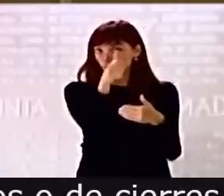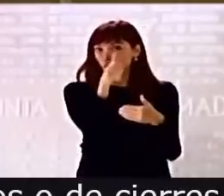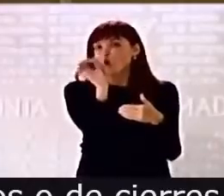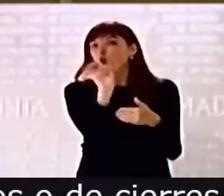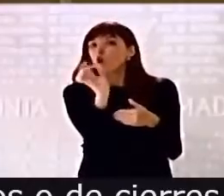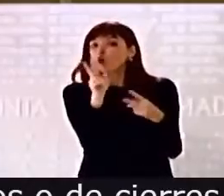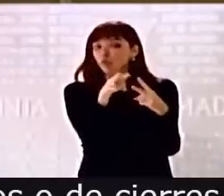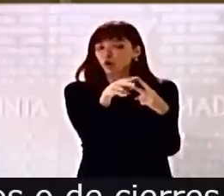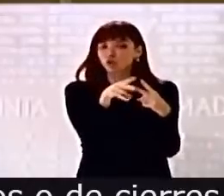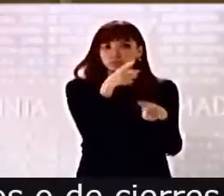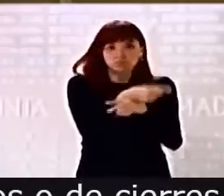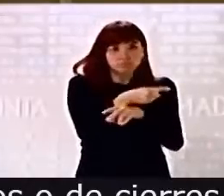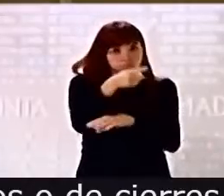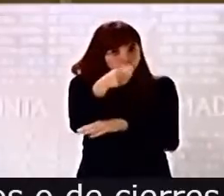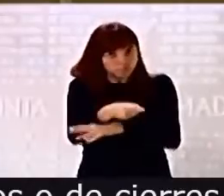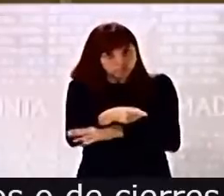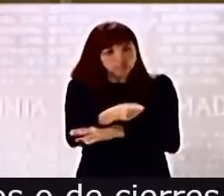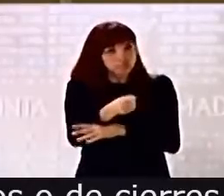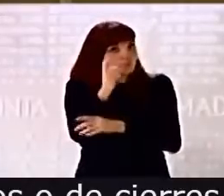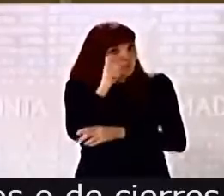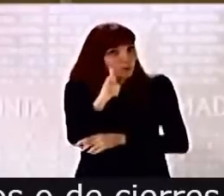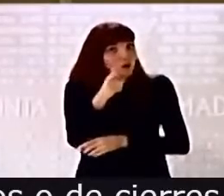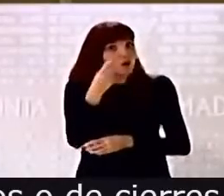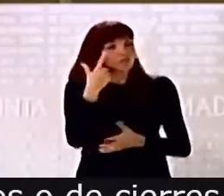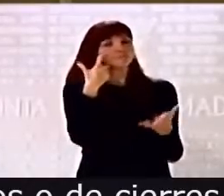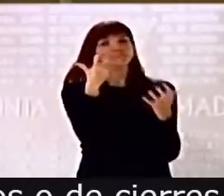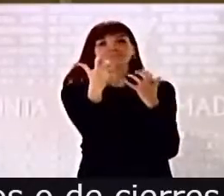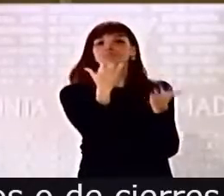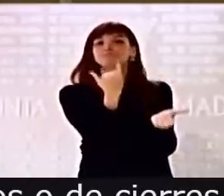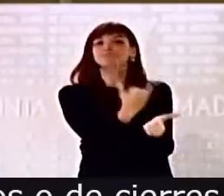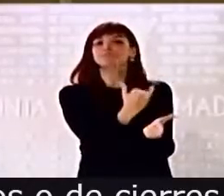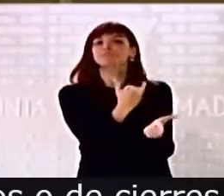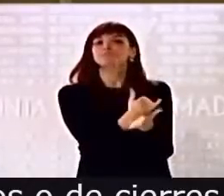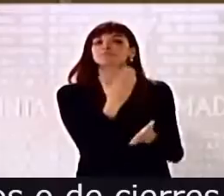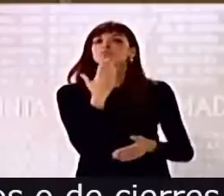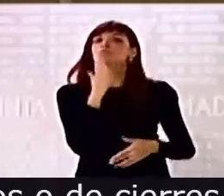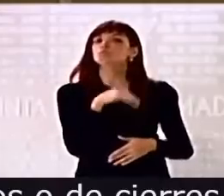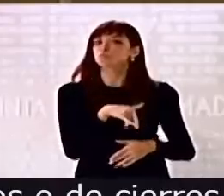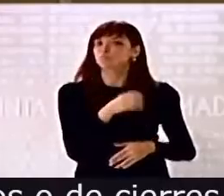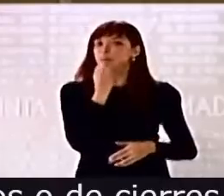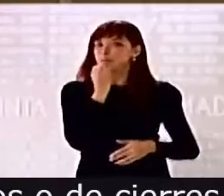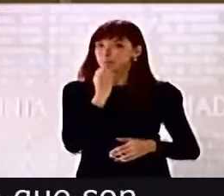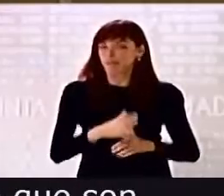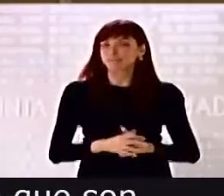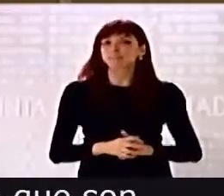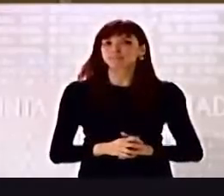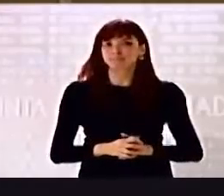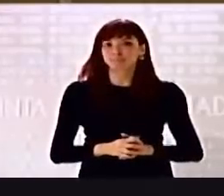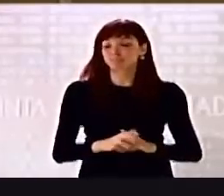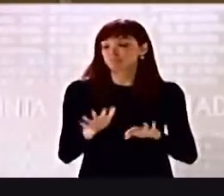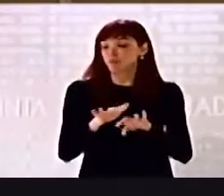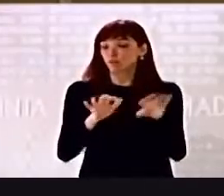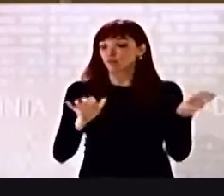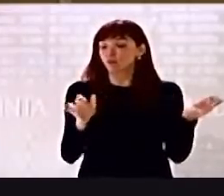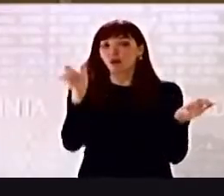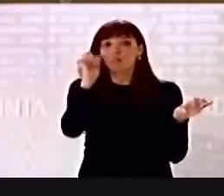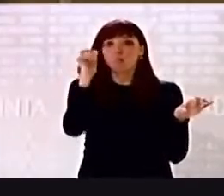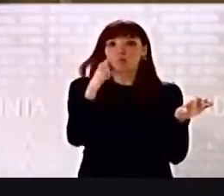cosas, se está demostrando que estas medidas son eficaces. En la mayoría de las